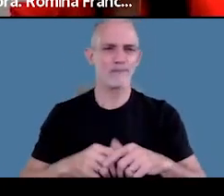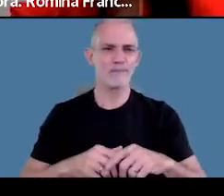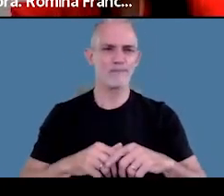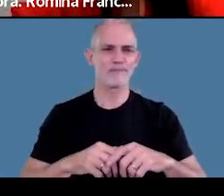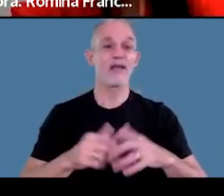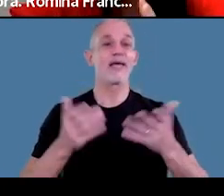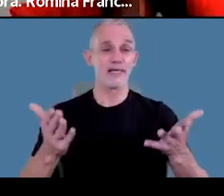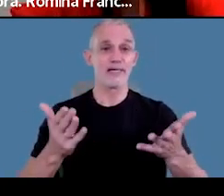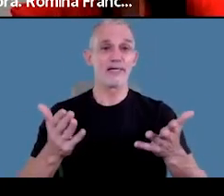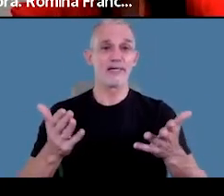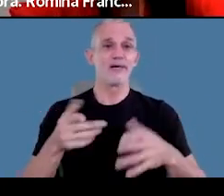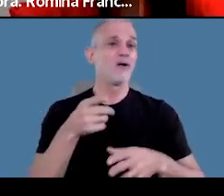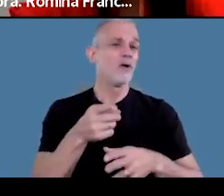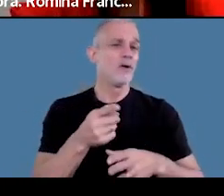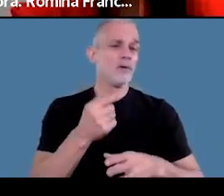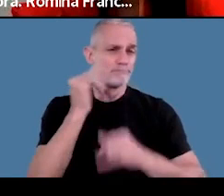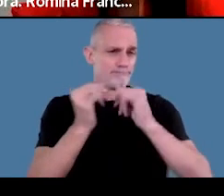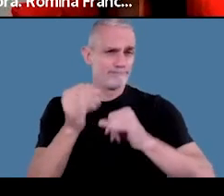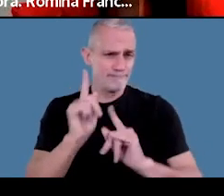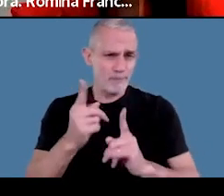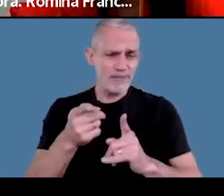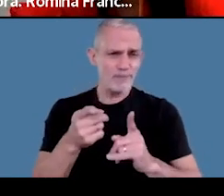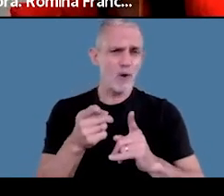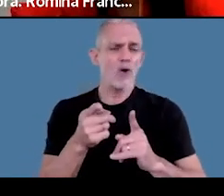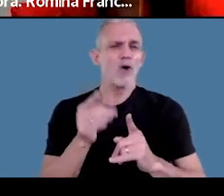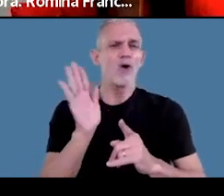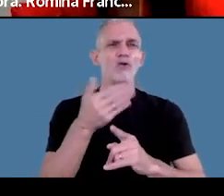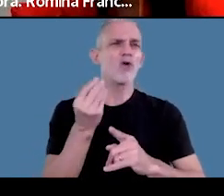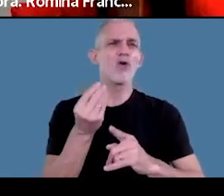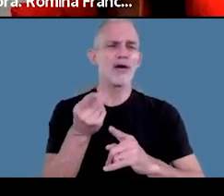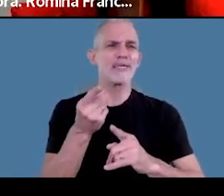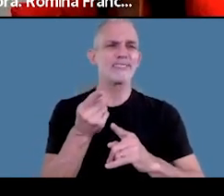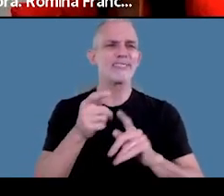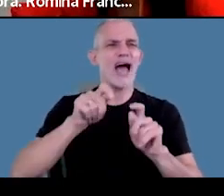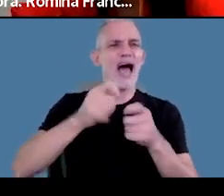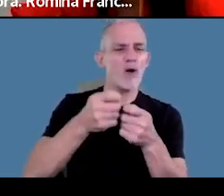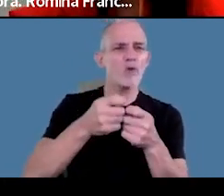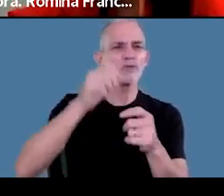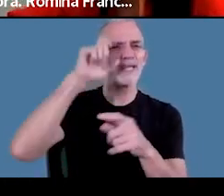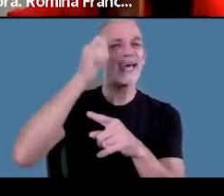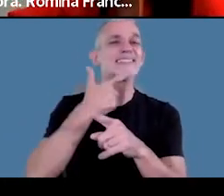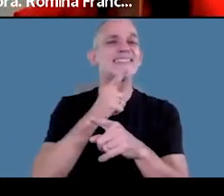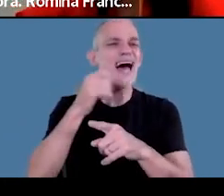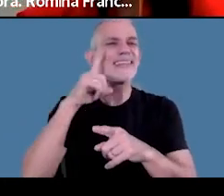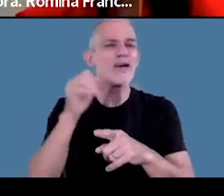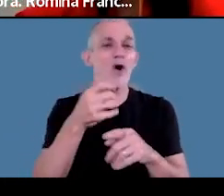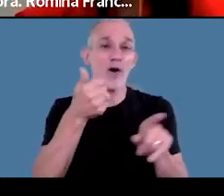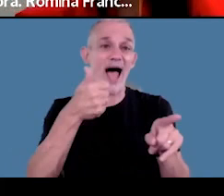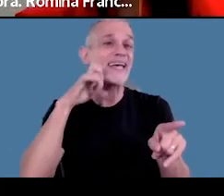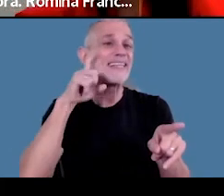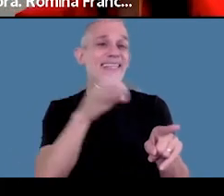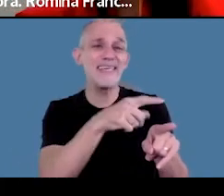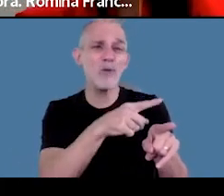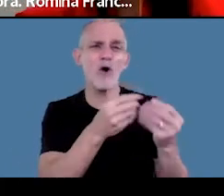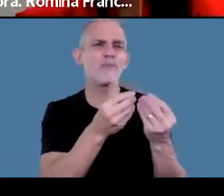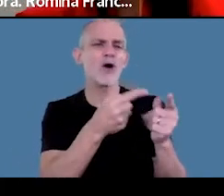Y básicamente, como les decía, todo lo que sea el ajuste estático del activo lo vamos a